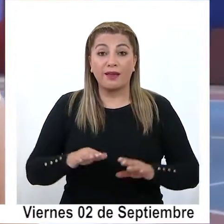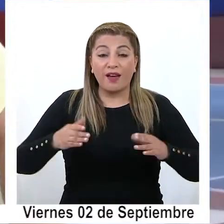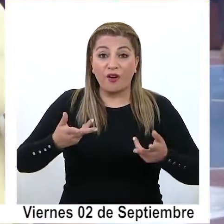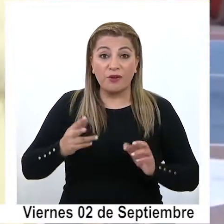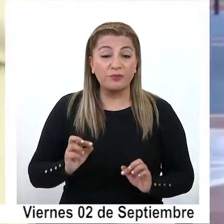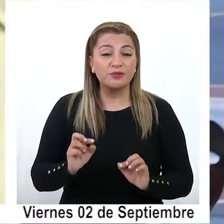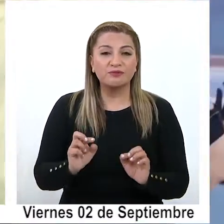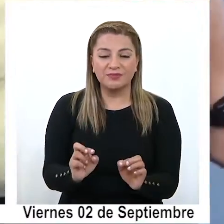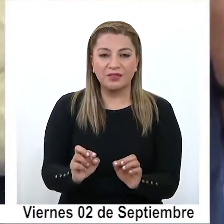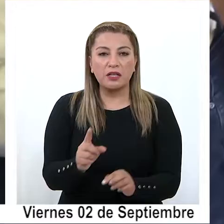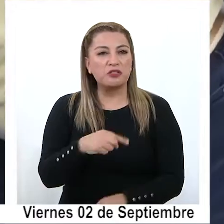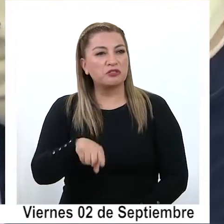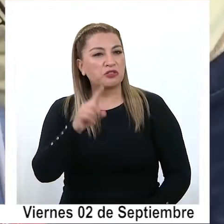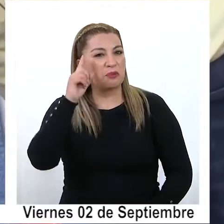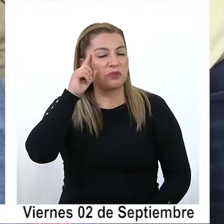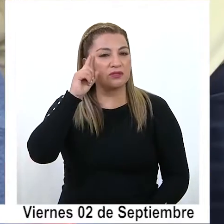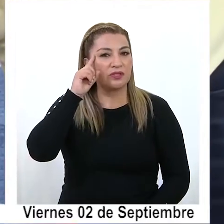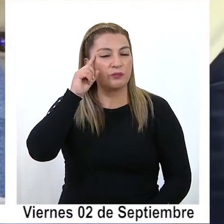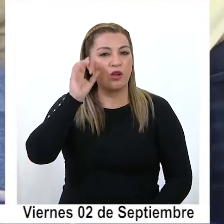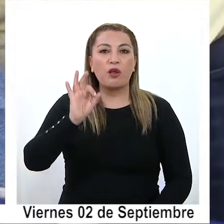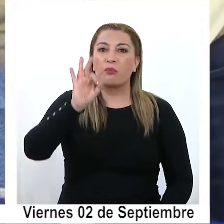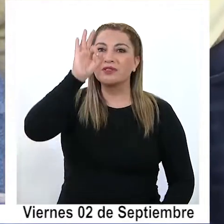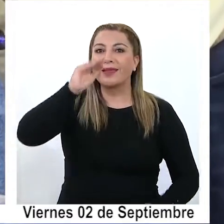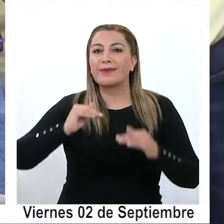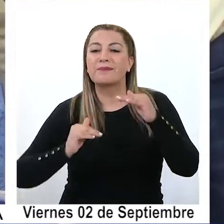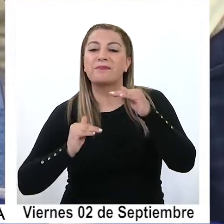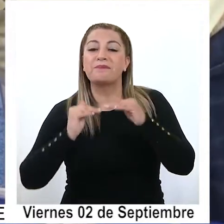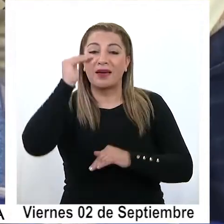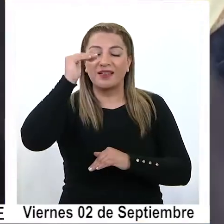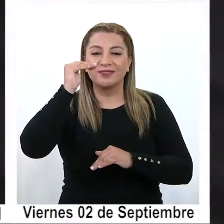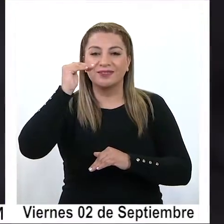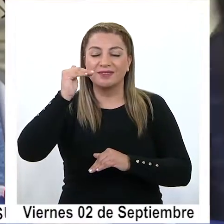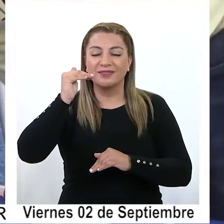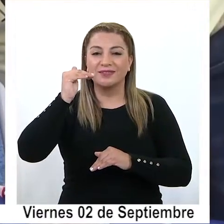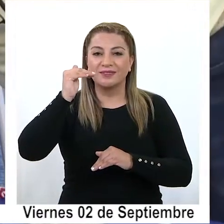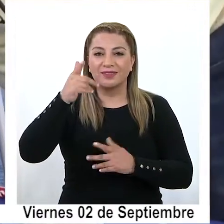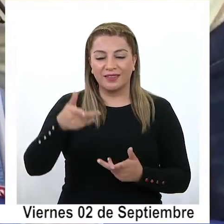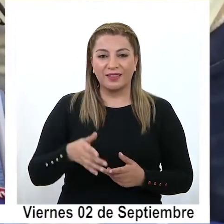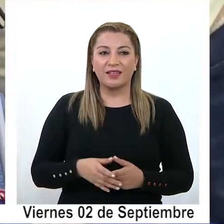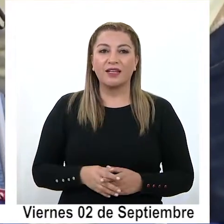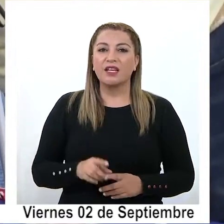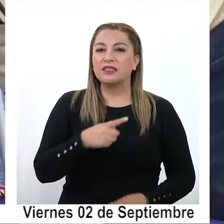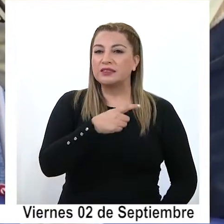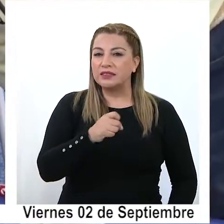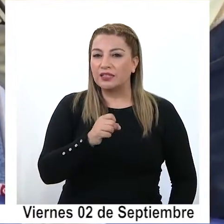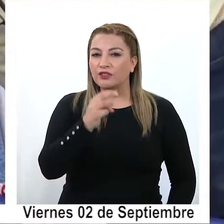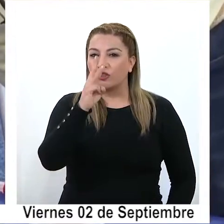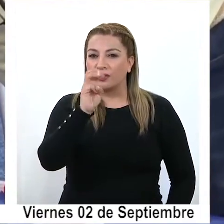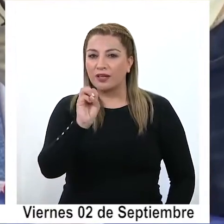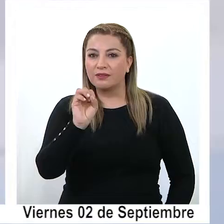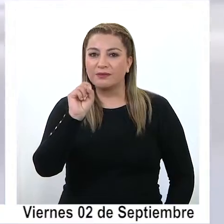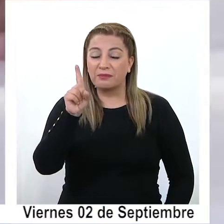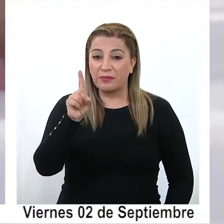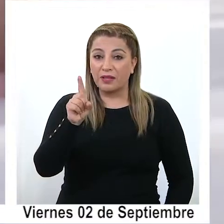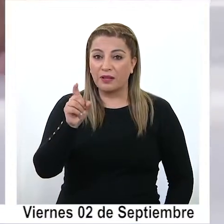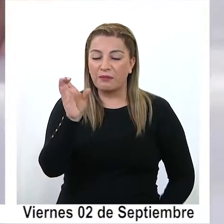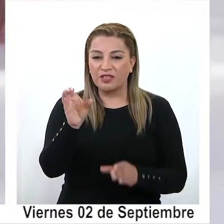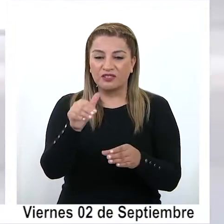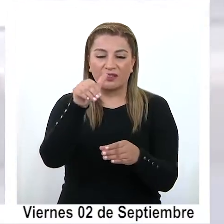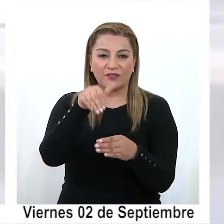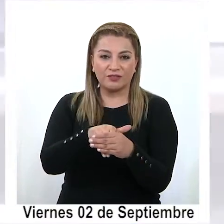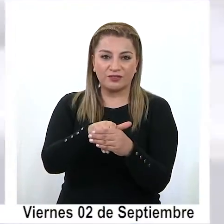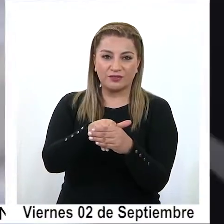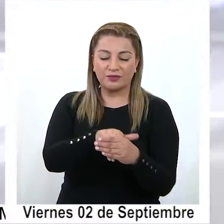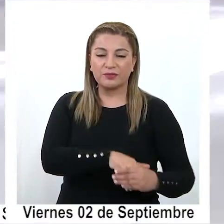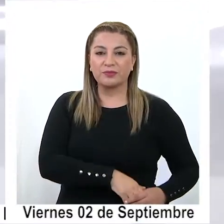oportunidad, se espera que esa cifra sea aún mayor, superando con creces los 130.000 electores.